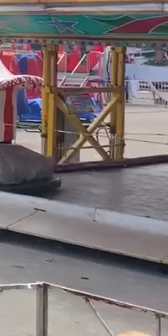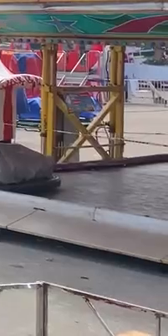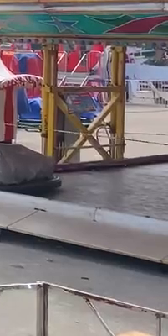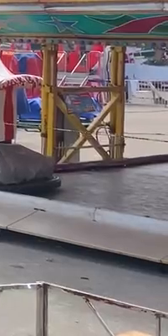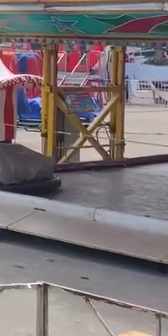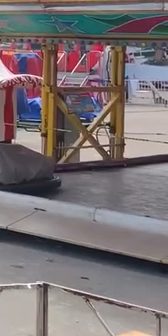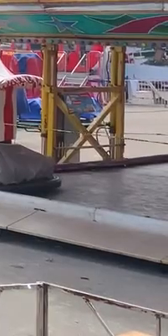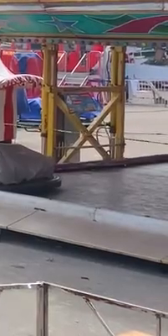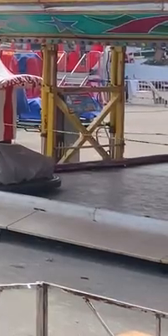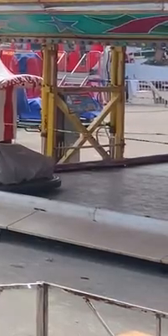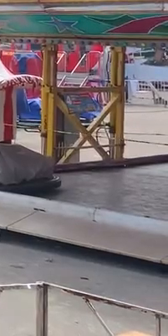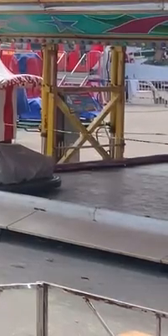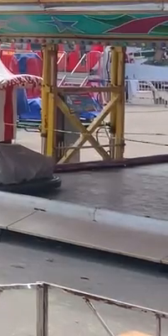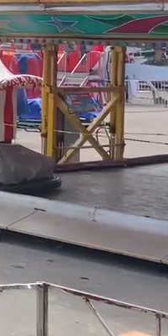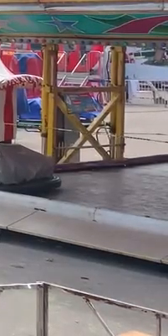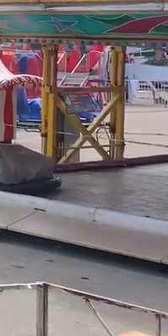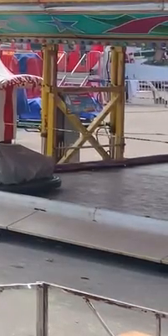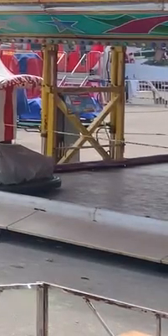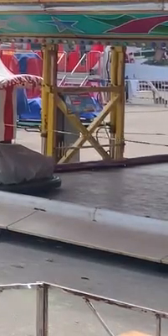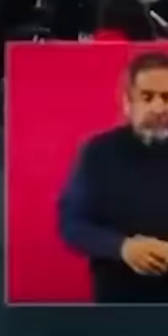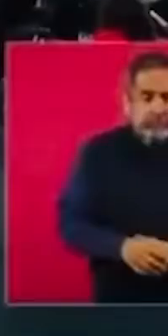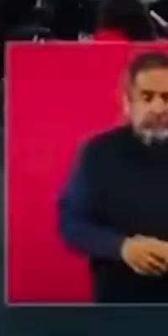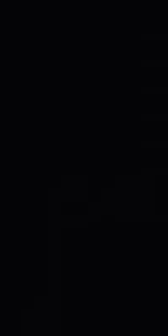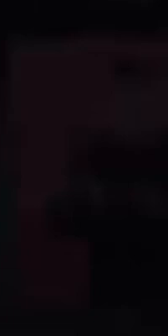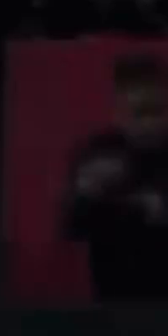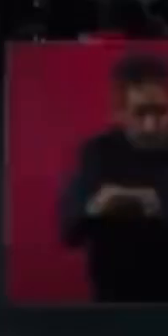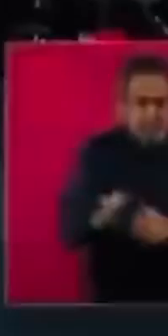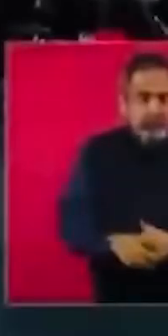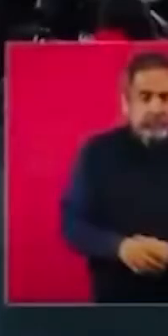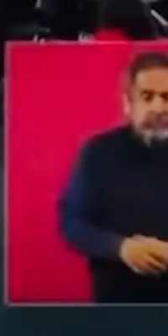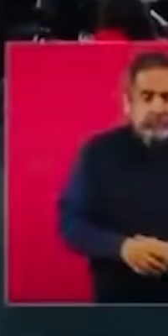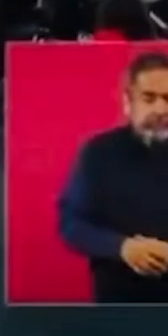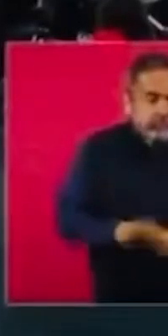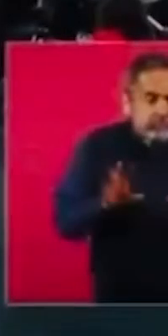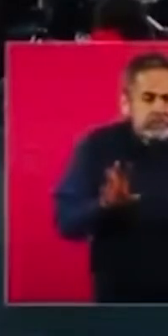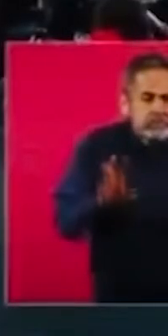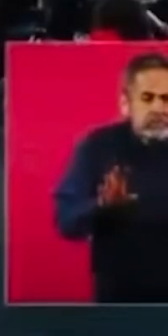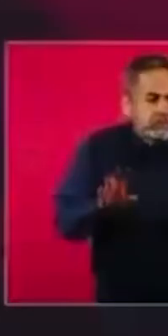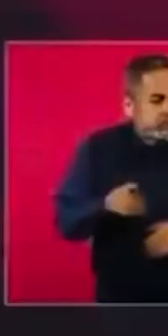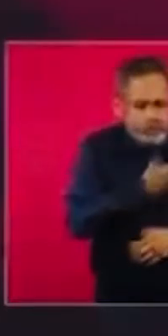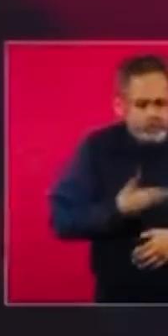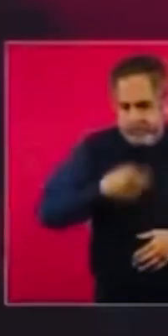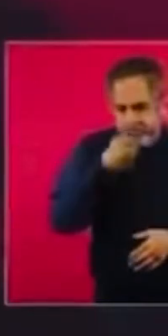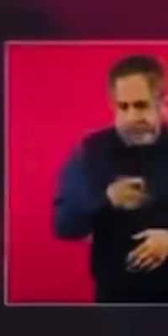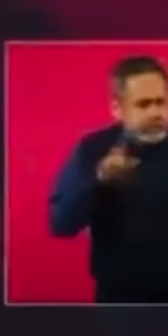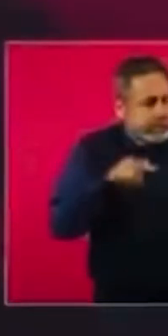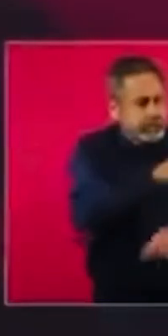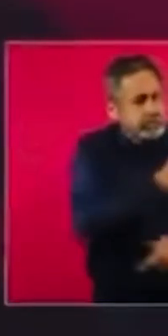le corresponde a un juez. Vamos a ver las palabras que dijo el presidente. Pues están en su derecho, nada más